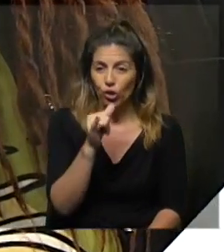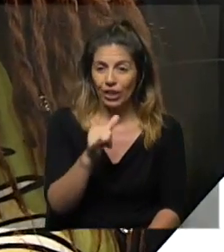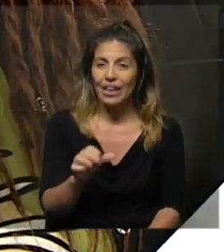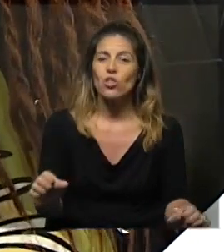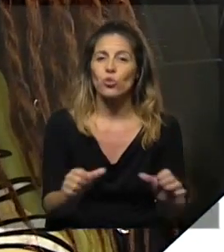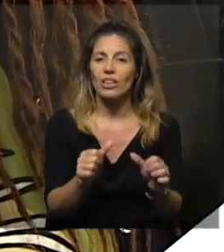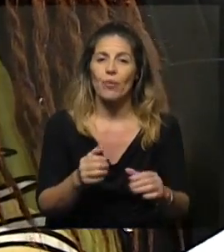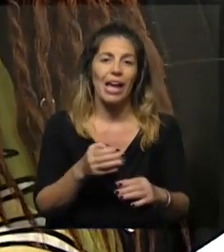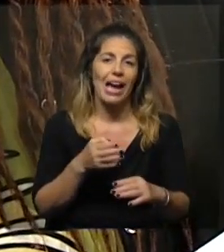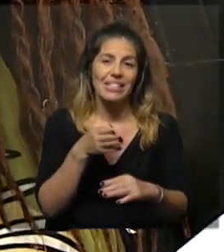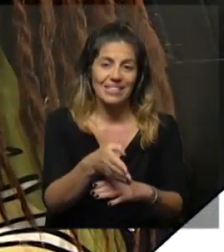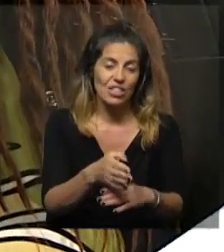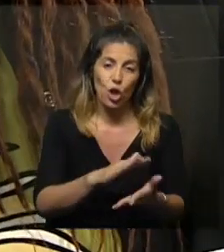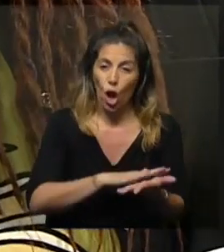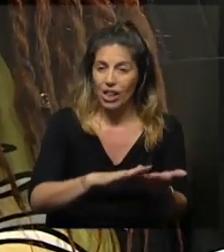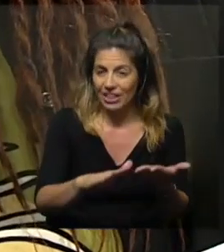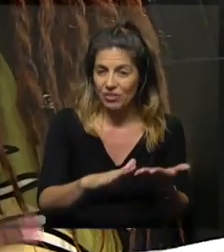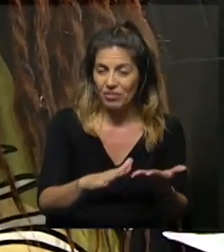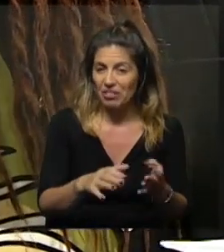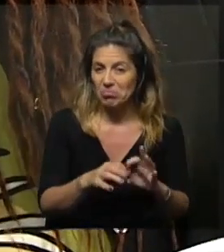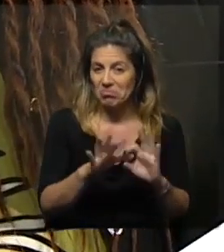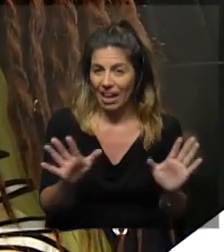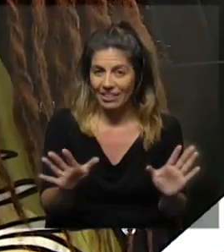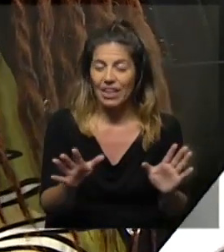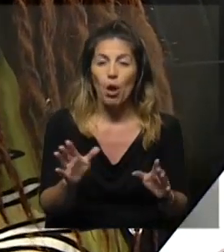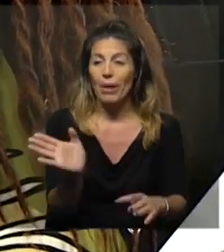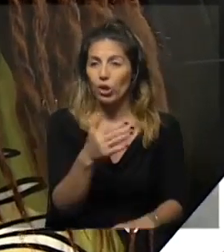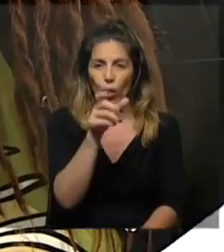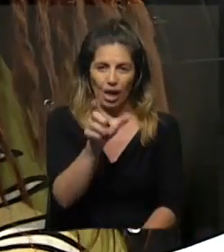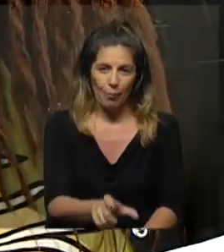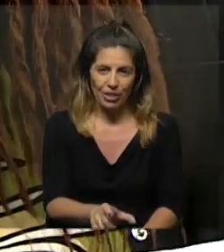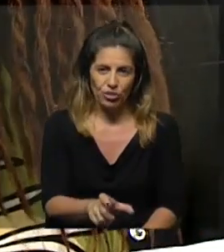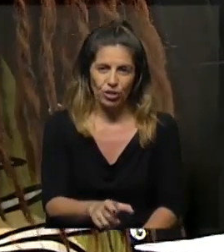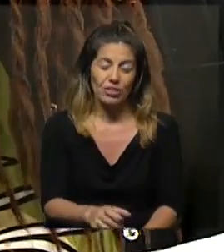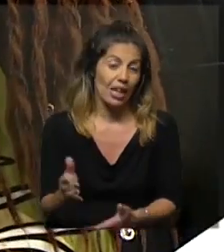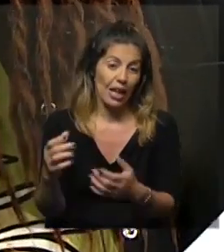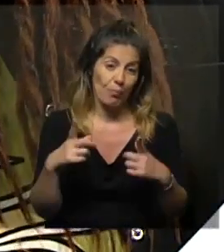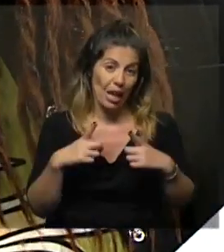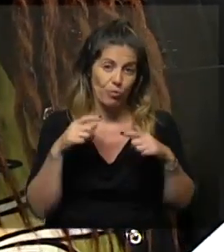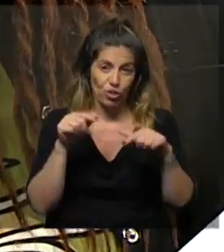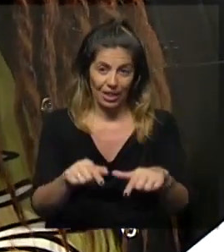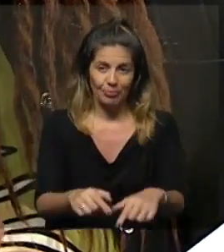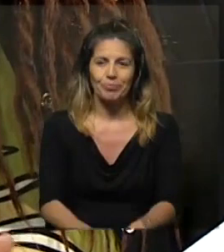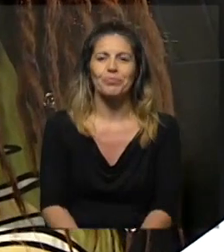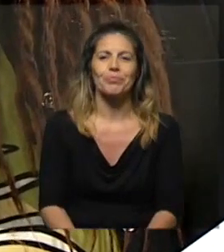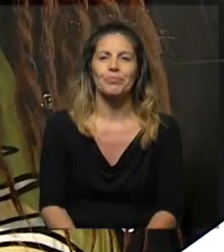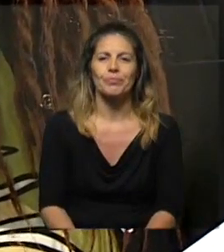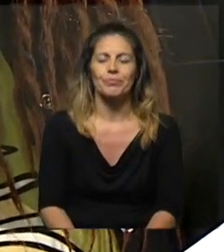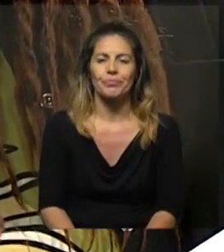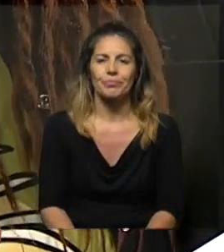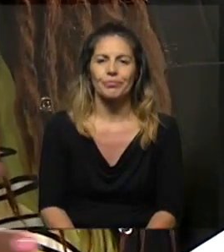de acceso gratuita para todo el público y bueno y vamos a estar ahí O sea que los esperamos y las esperamos a todos